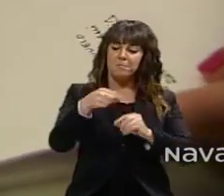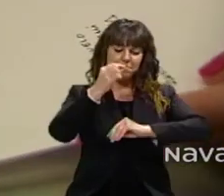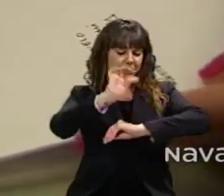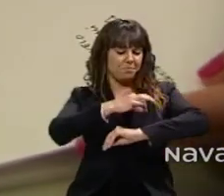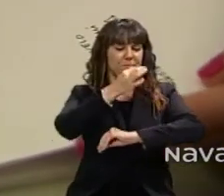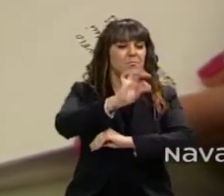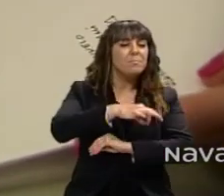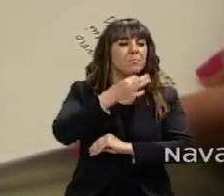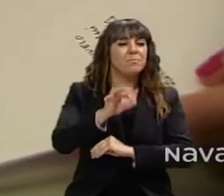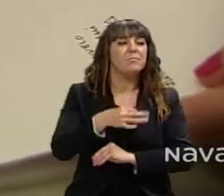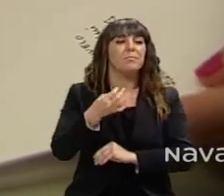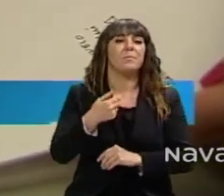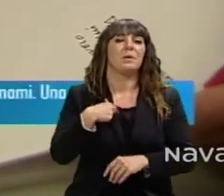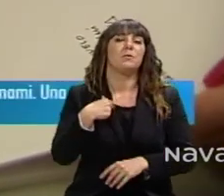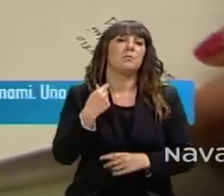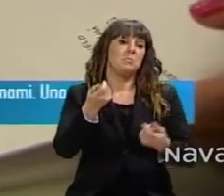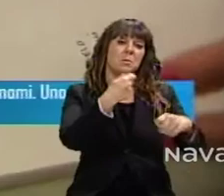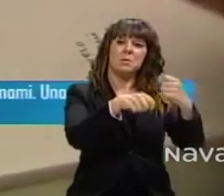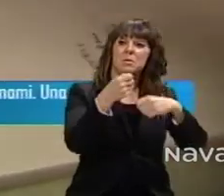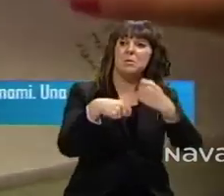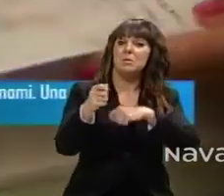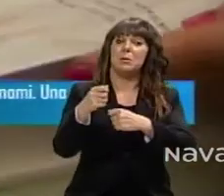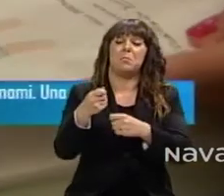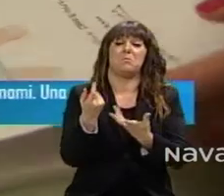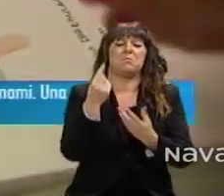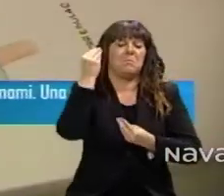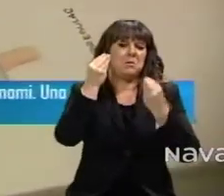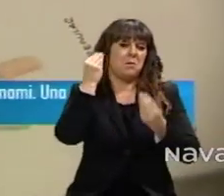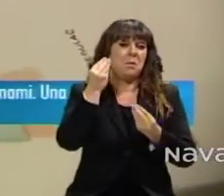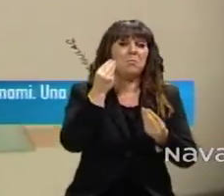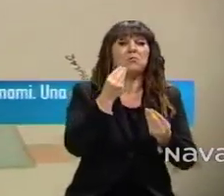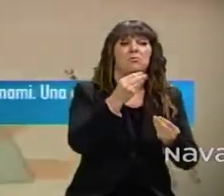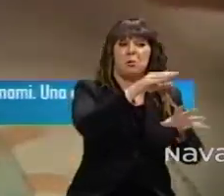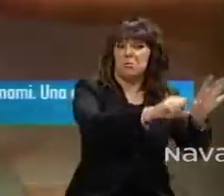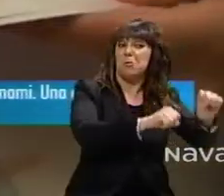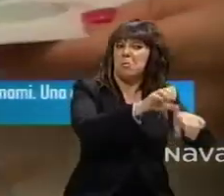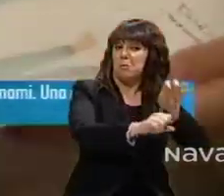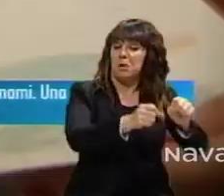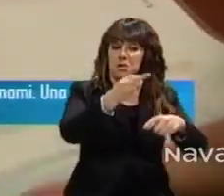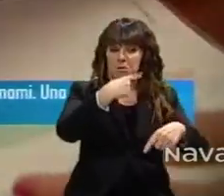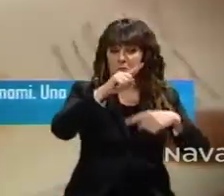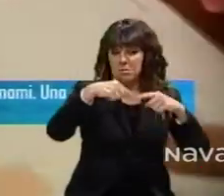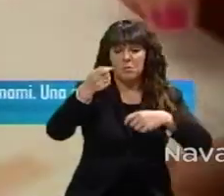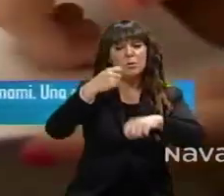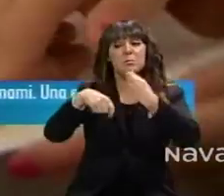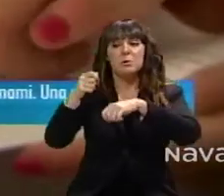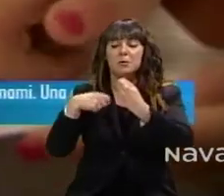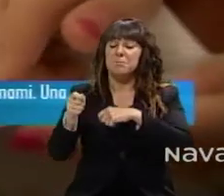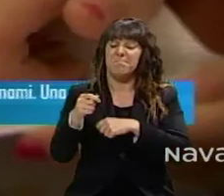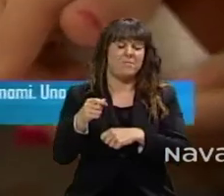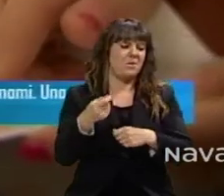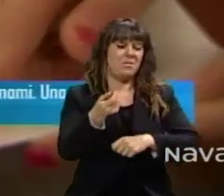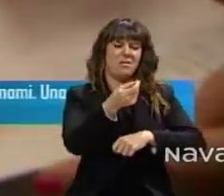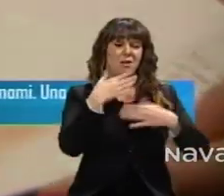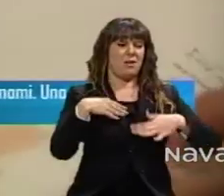encontrar en el mercado algo parecido para comprar y vender. Pero nos volvió a pasar lo mismo, que no encontrábamos lo que nos gustaba. Con lo cual decidimos